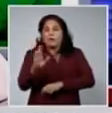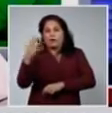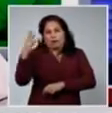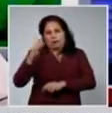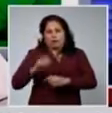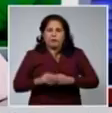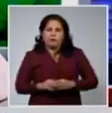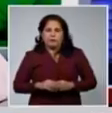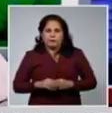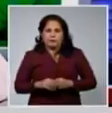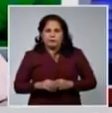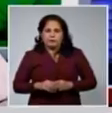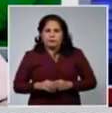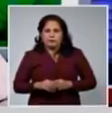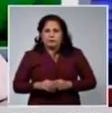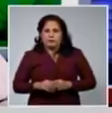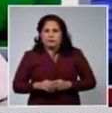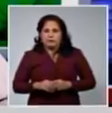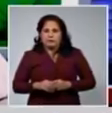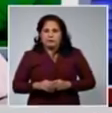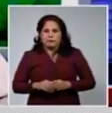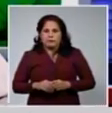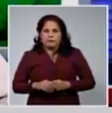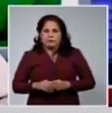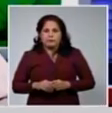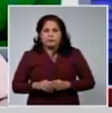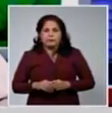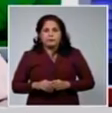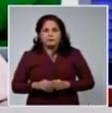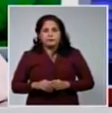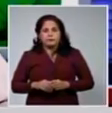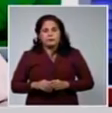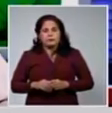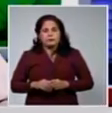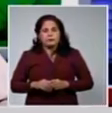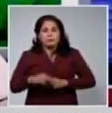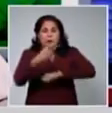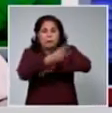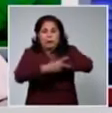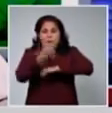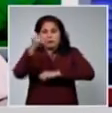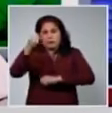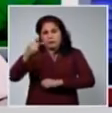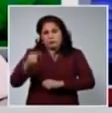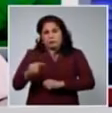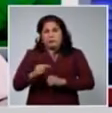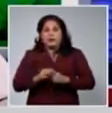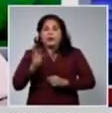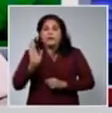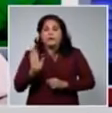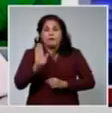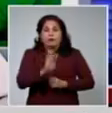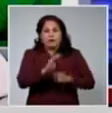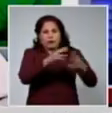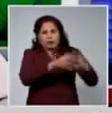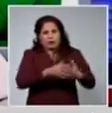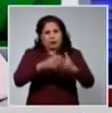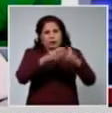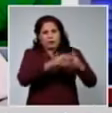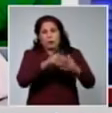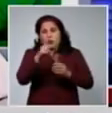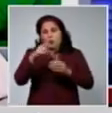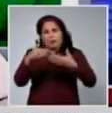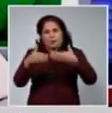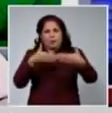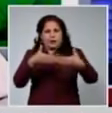provincia y de los municipios pero países como la del 11 procedente de eeuu mundo de panamá